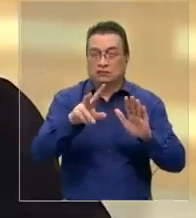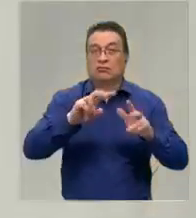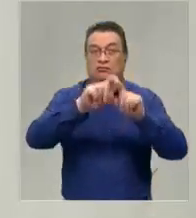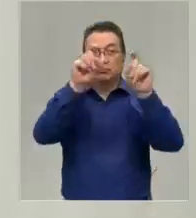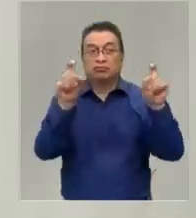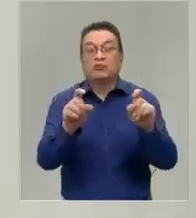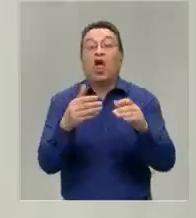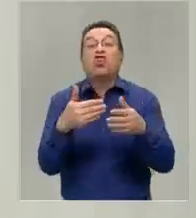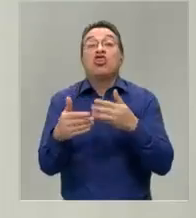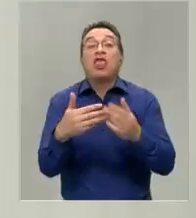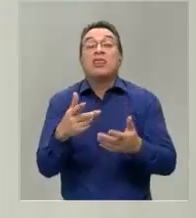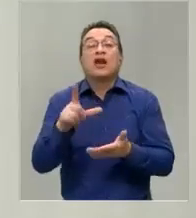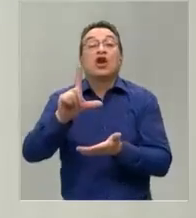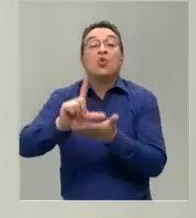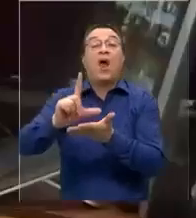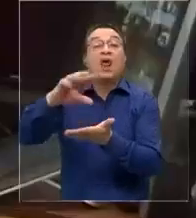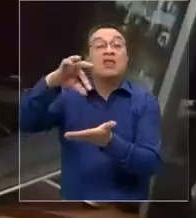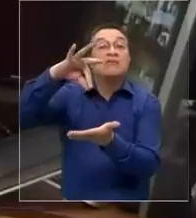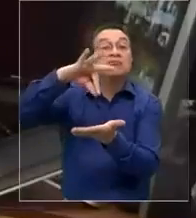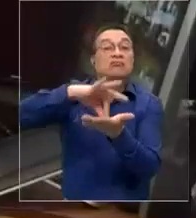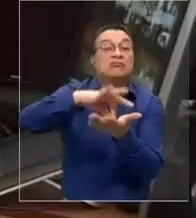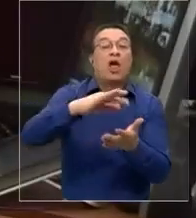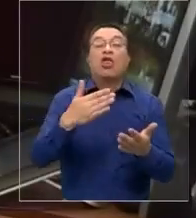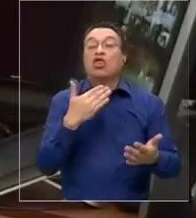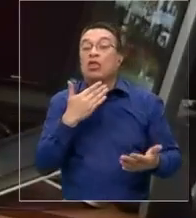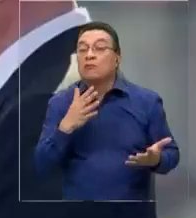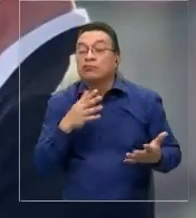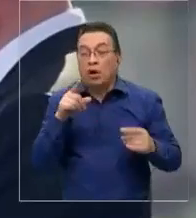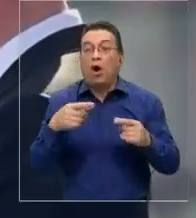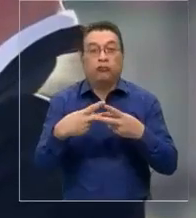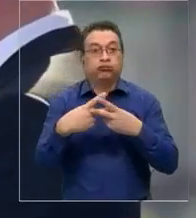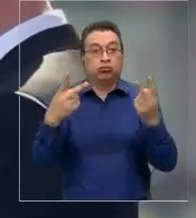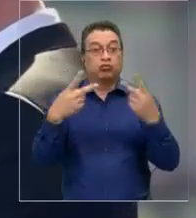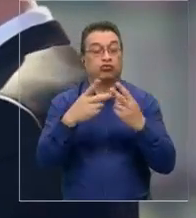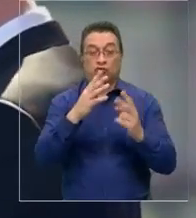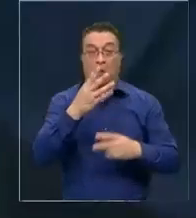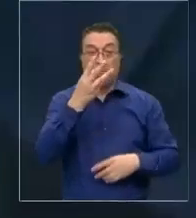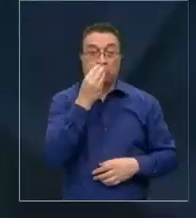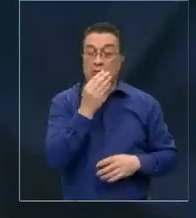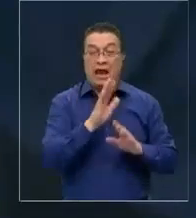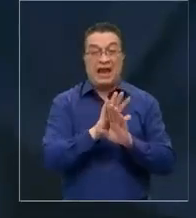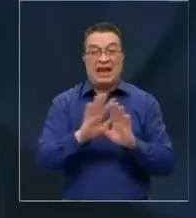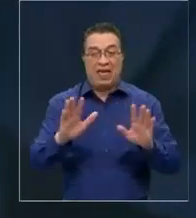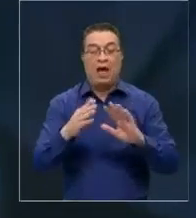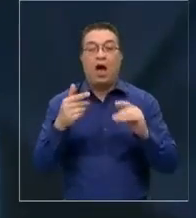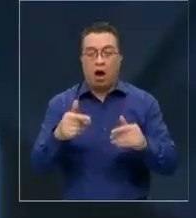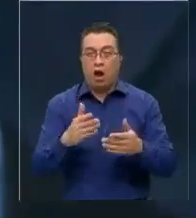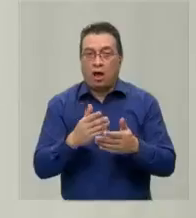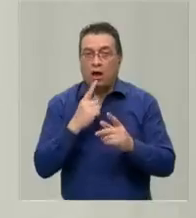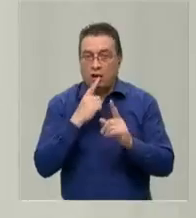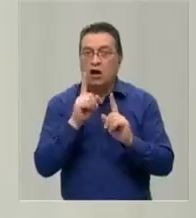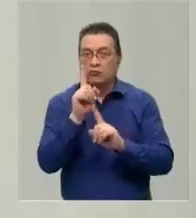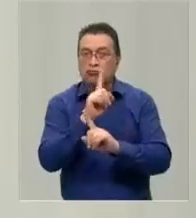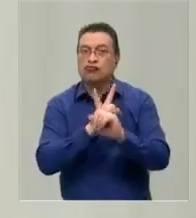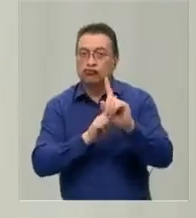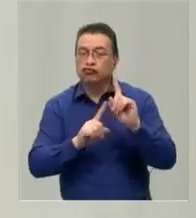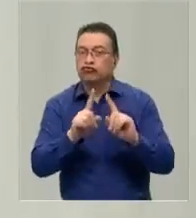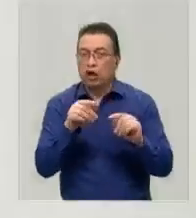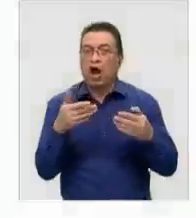su paradero. Desde hace algunos días que no ha hecho apariciones públicas y ya comienzan las